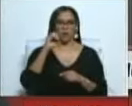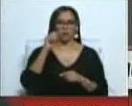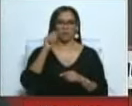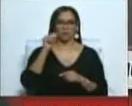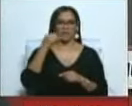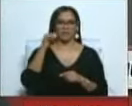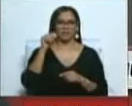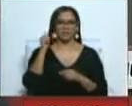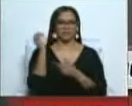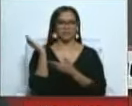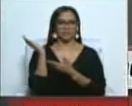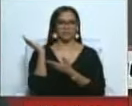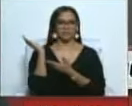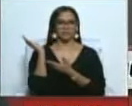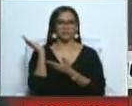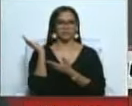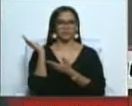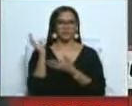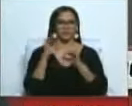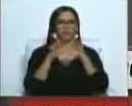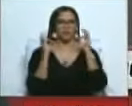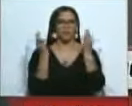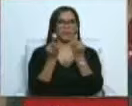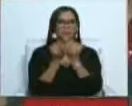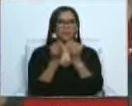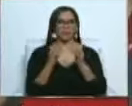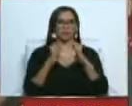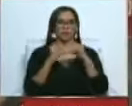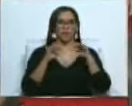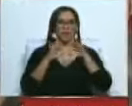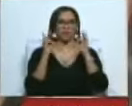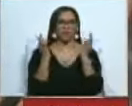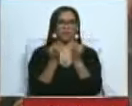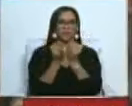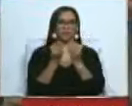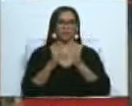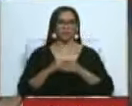saludo. Tu familia, Otaiza, toda la familia.